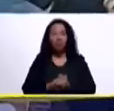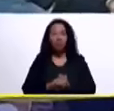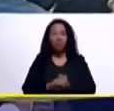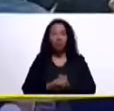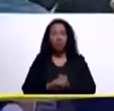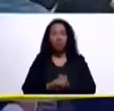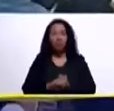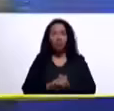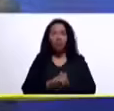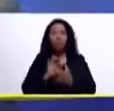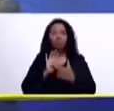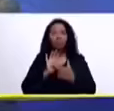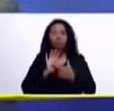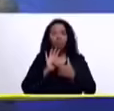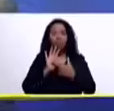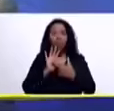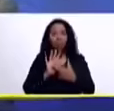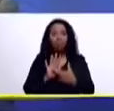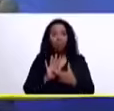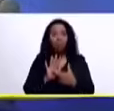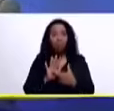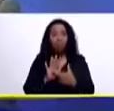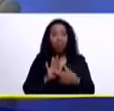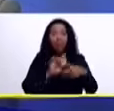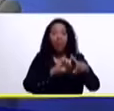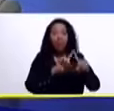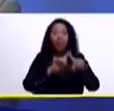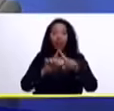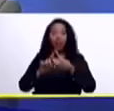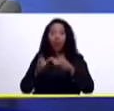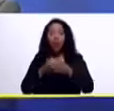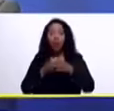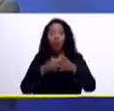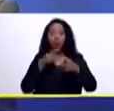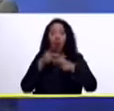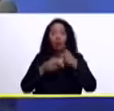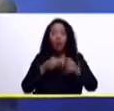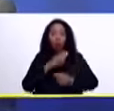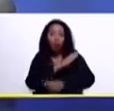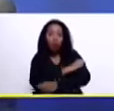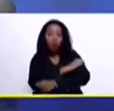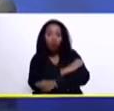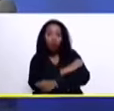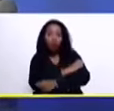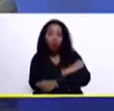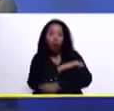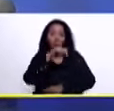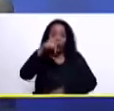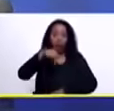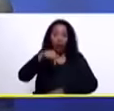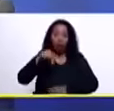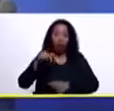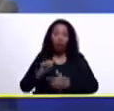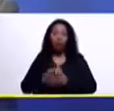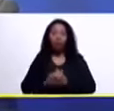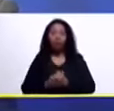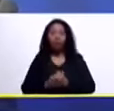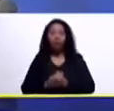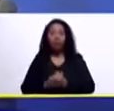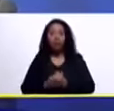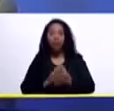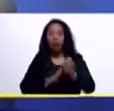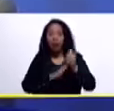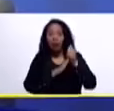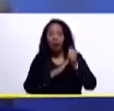En representación de los distintos partidos de la oposición que se encuentran hoy aquí, dejo en